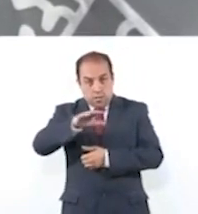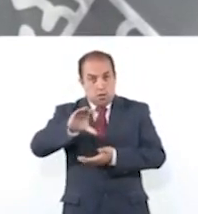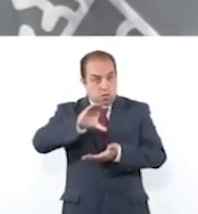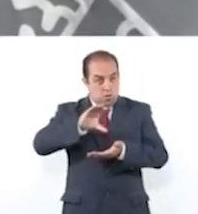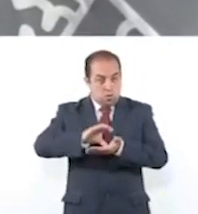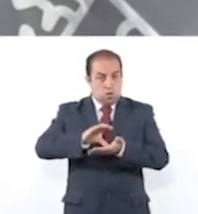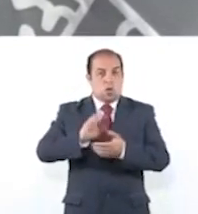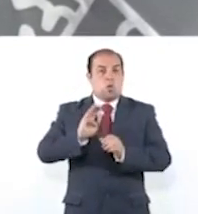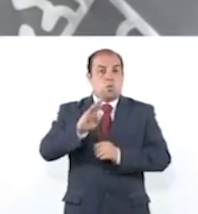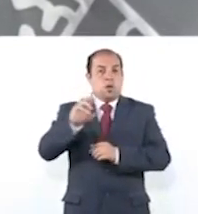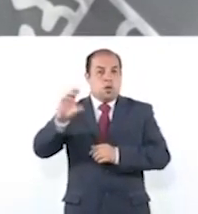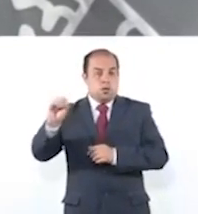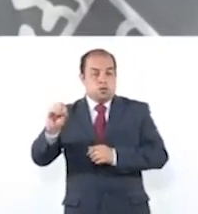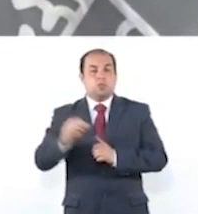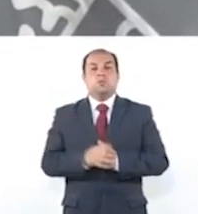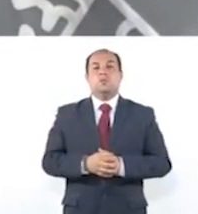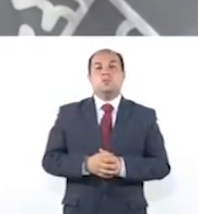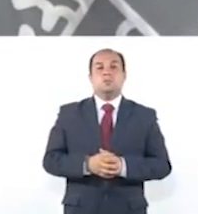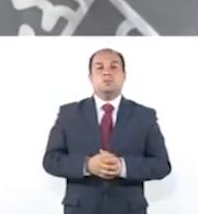colonia, en el barrio.